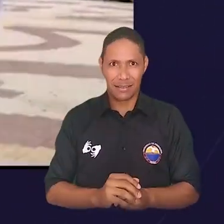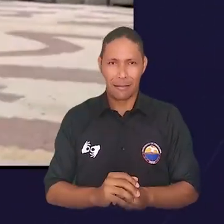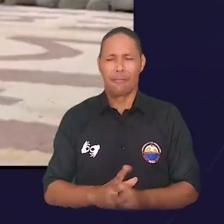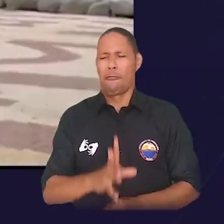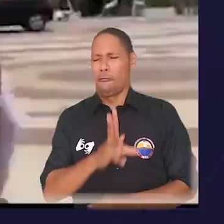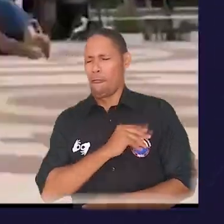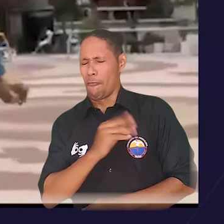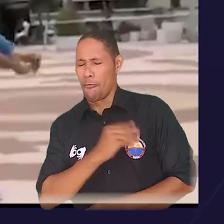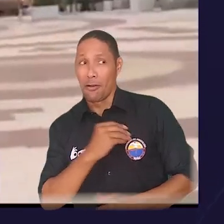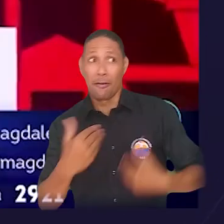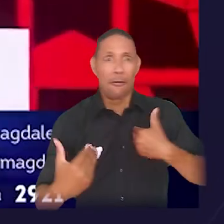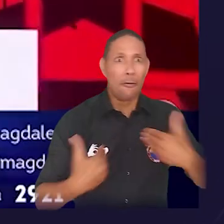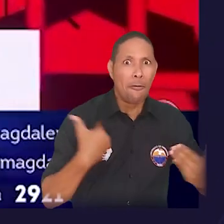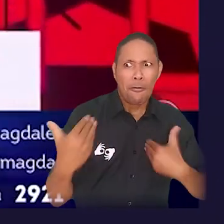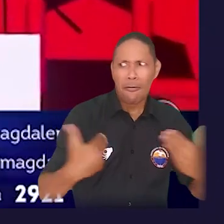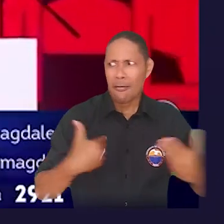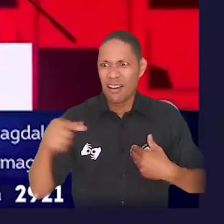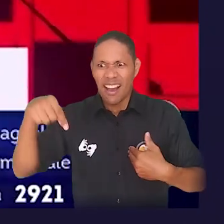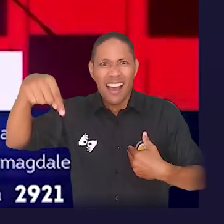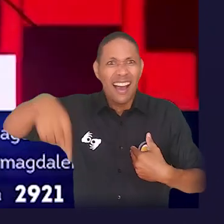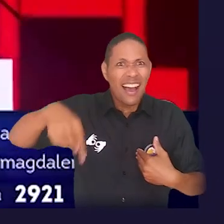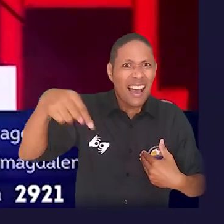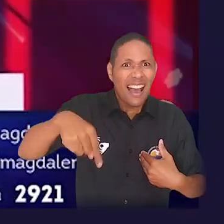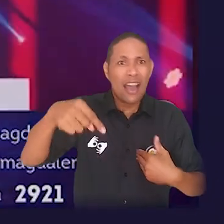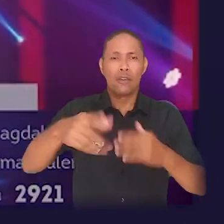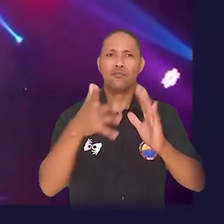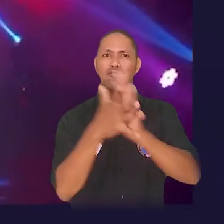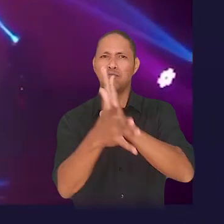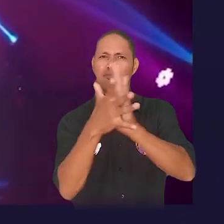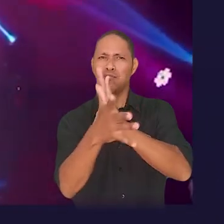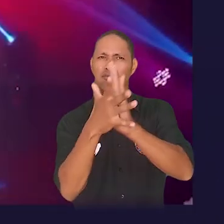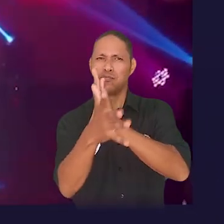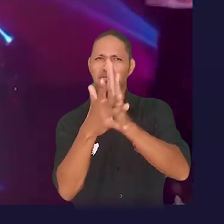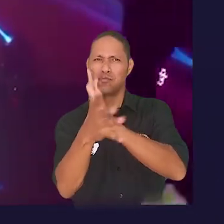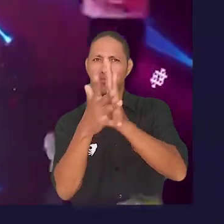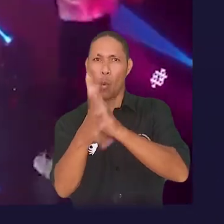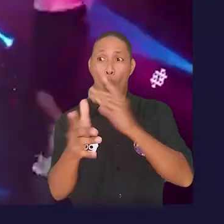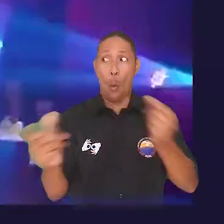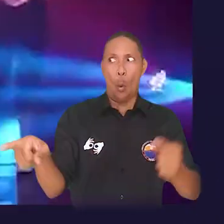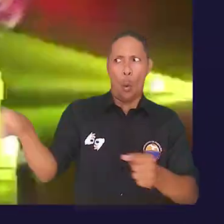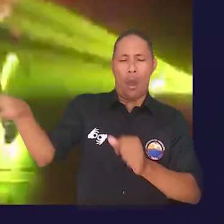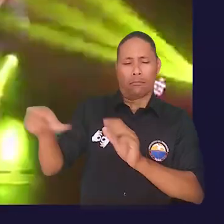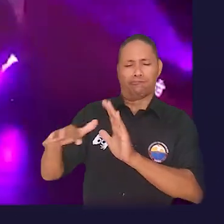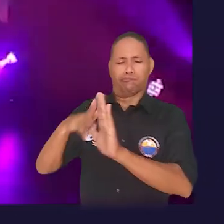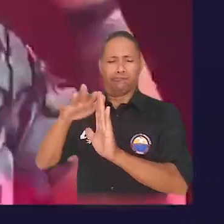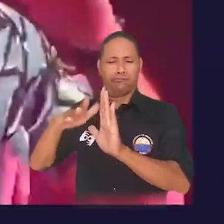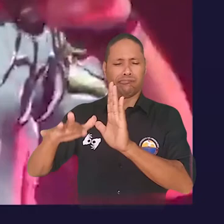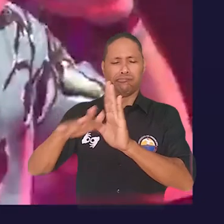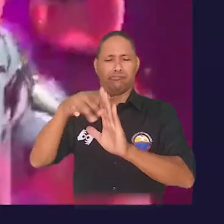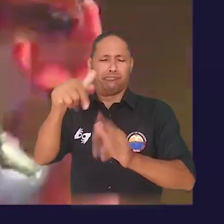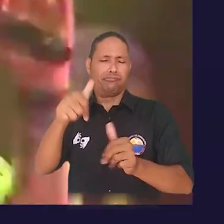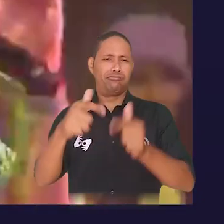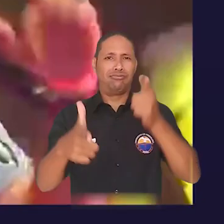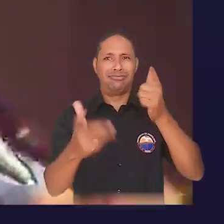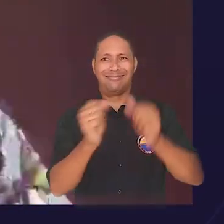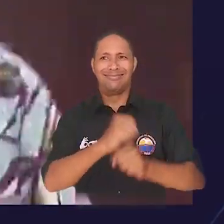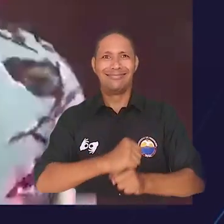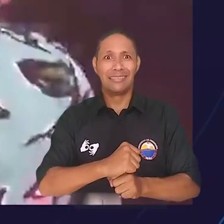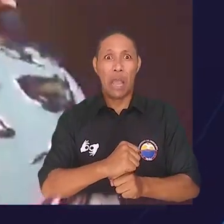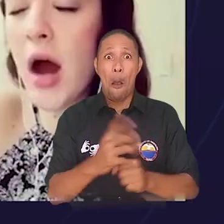Fue tendencia de alegría. Ok, esta canción parece que fuera para playa, pero la puedes bailar donde quiera que